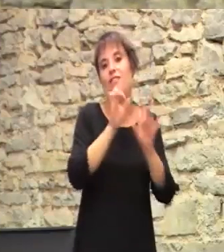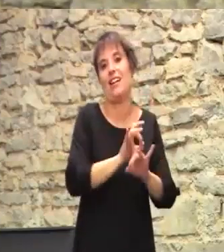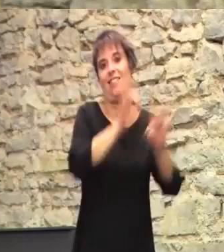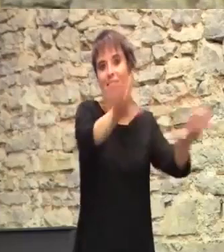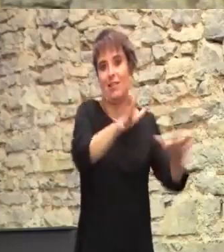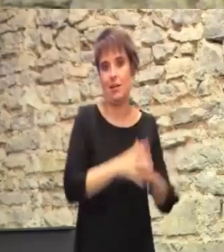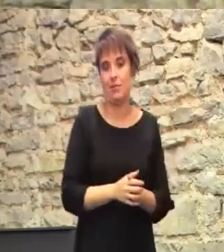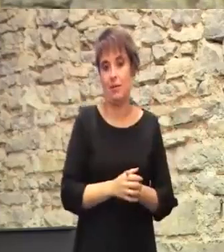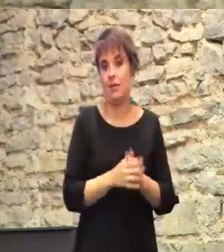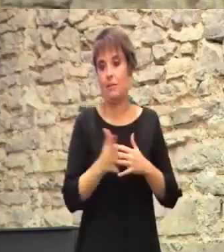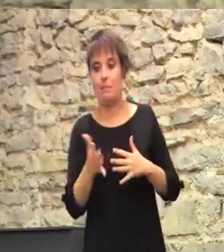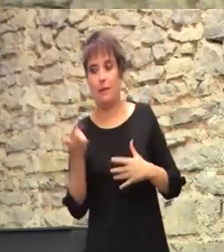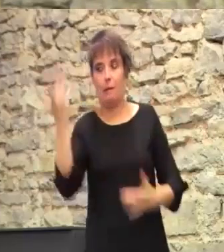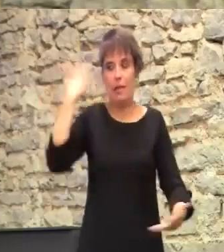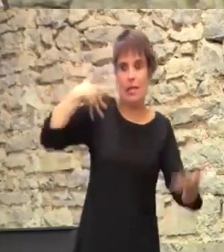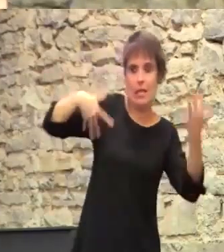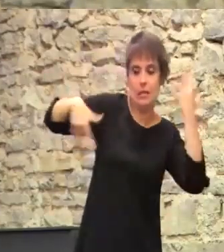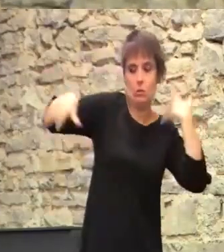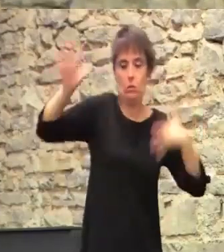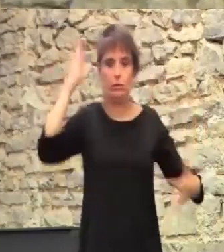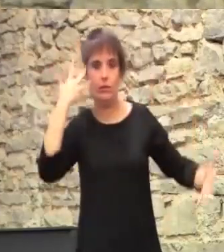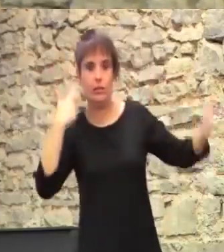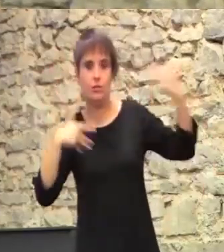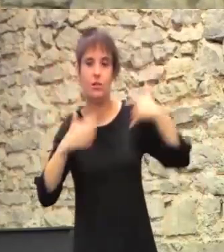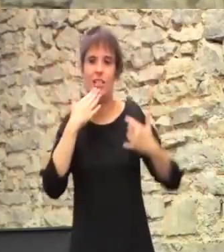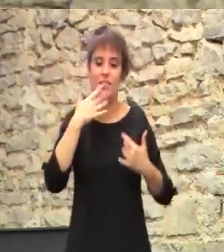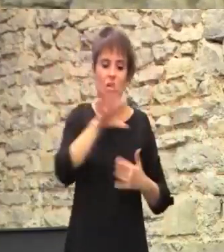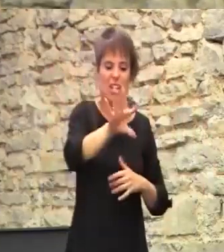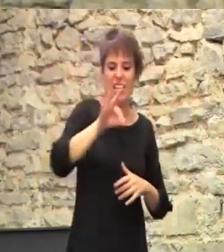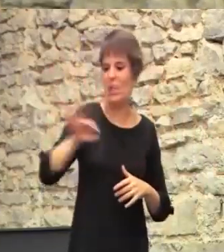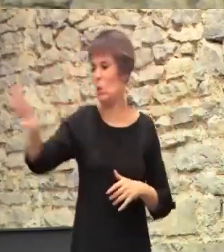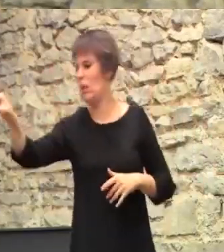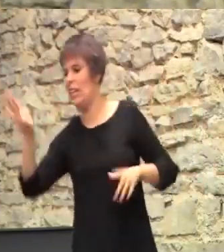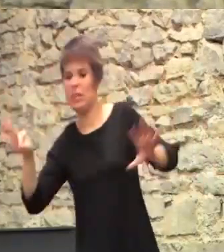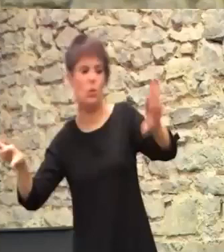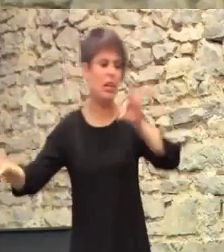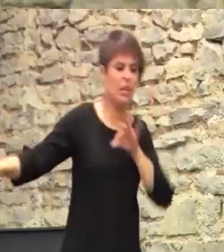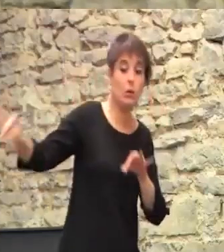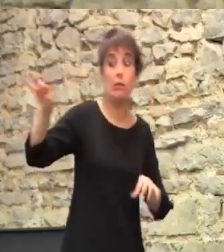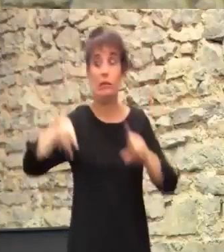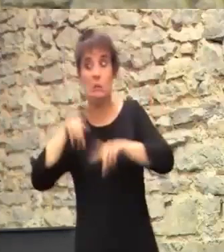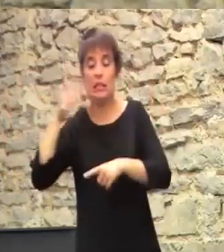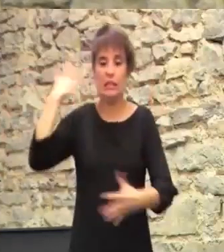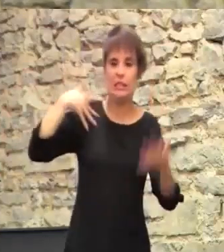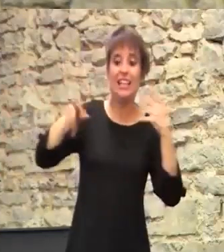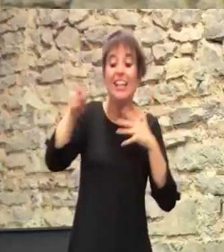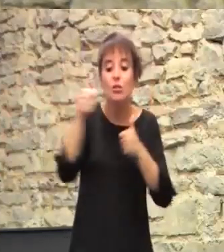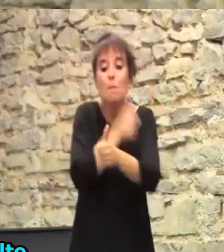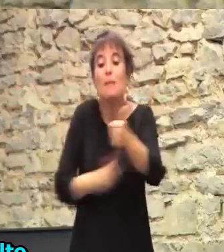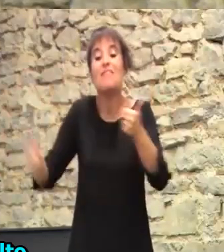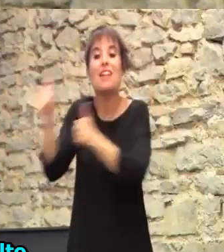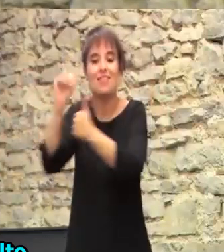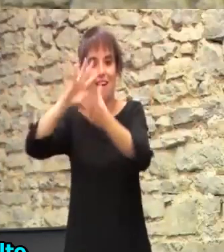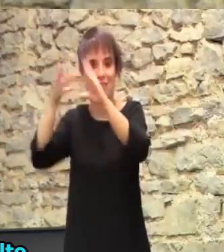pero estar escaqueándose de lo que me toca si elijo eso son preferencias adaptativas que no están